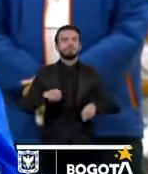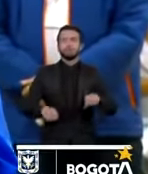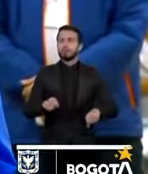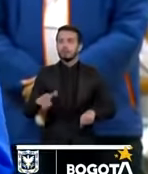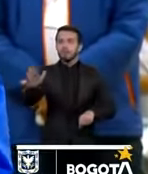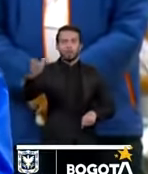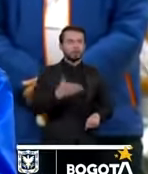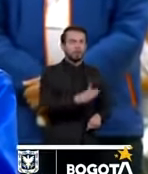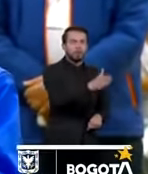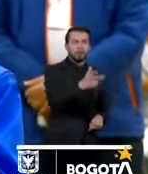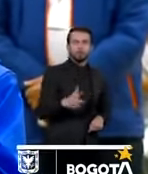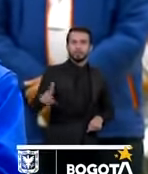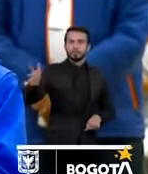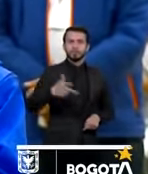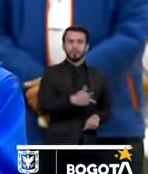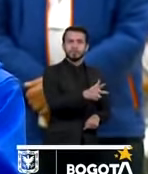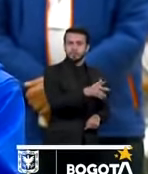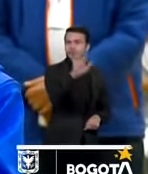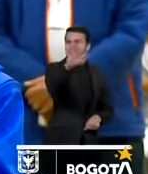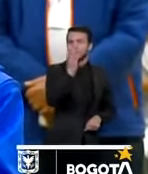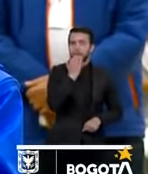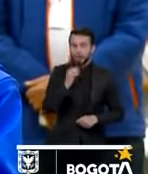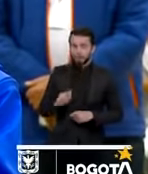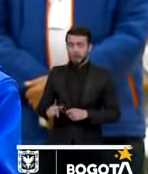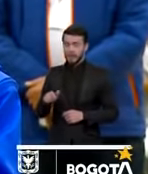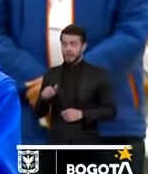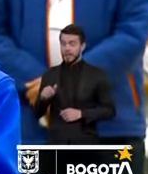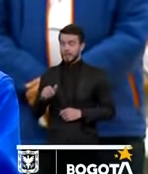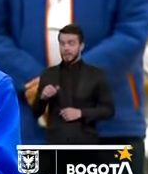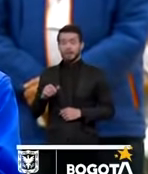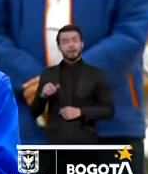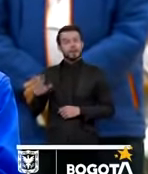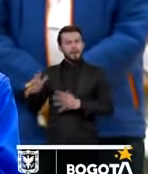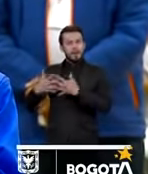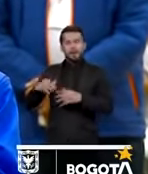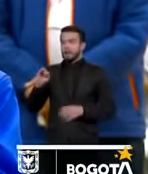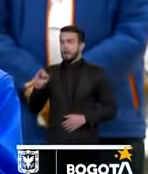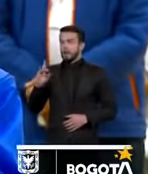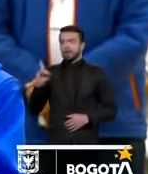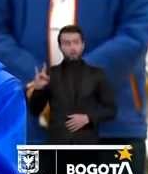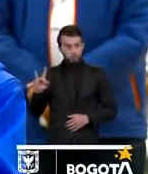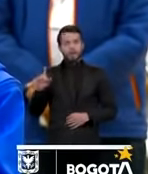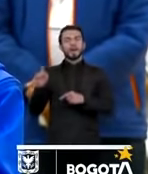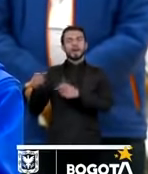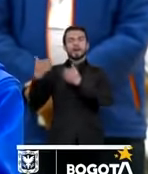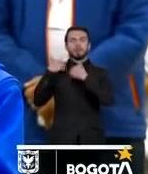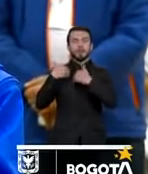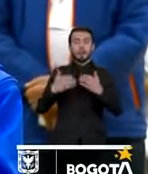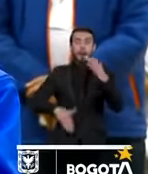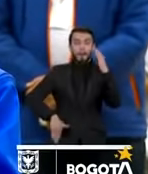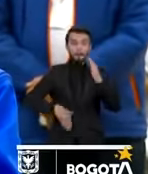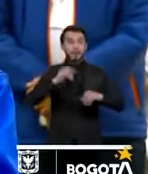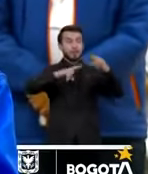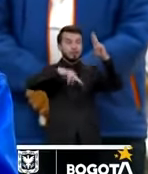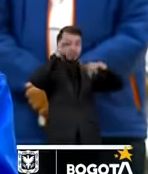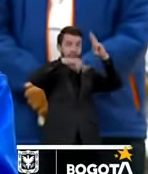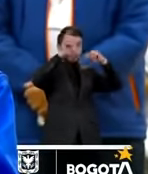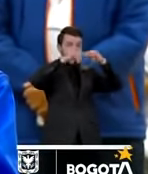que se contraten. Por ejemplo, el IDU va a adoptar una norma para obra que vaya habilitando, obra la que le dice al constructor: usted